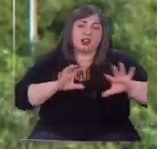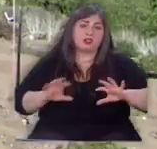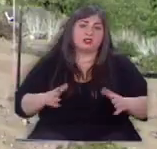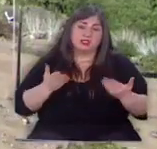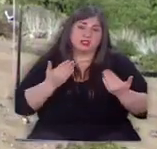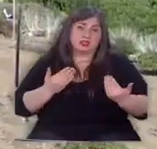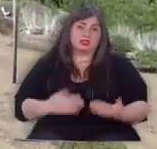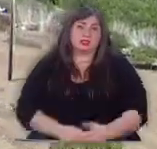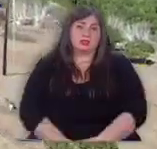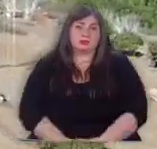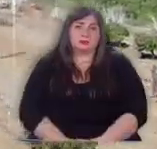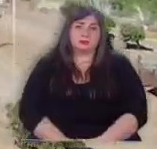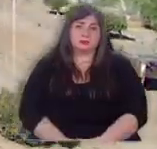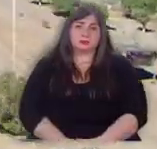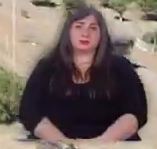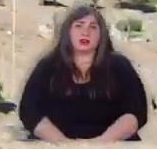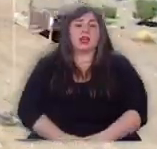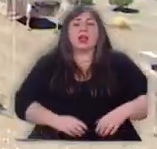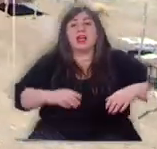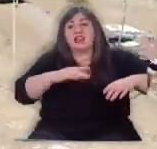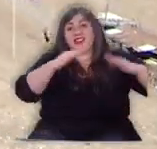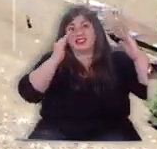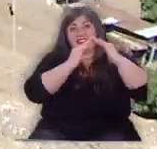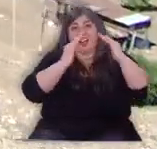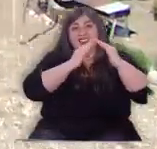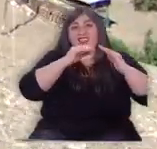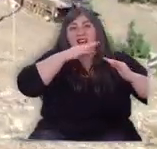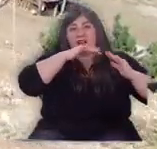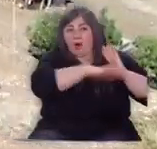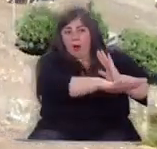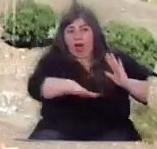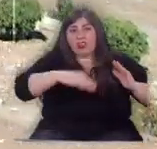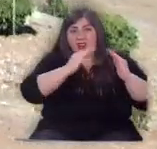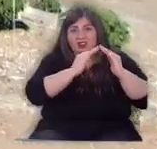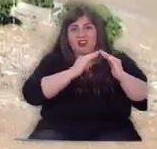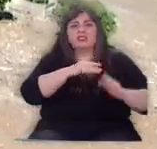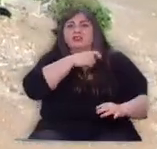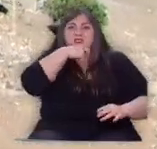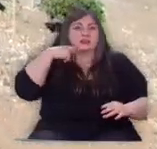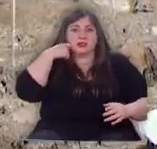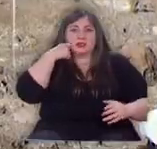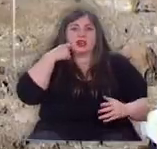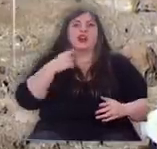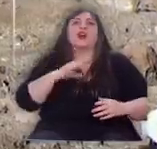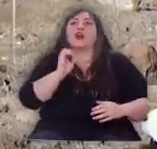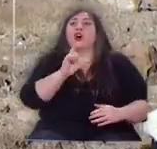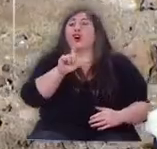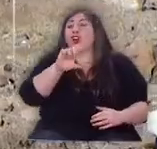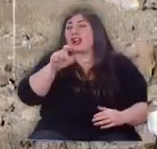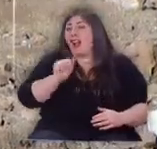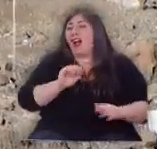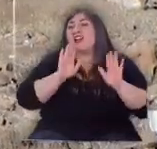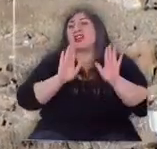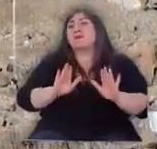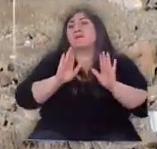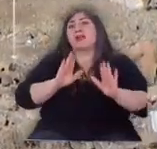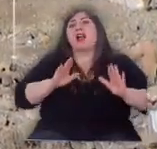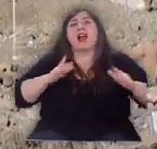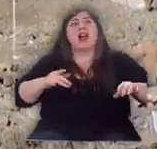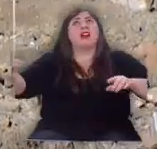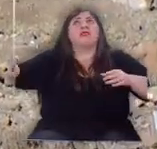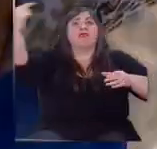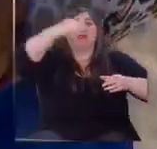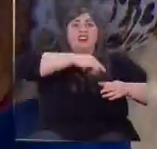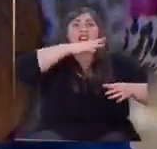necesita. Los pozos de las casas simplemente están secos. Olga, a sus 79 años, debe esperar que llenen sus estanques para poder